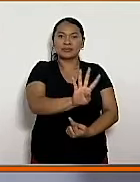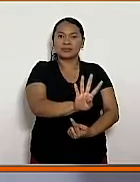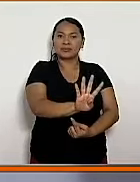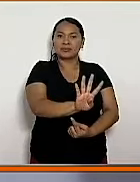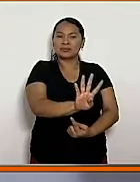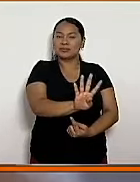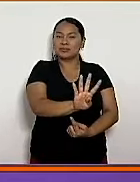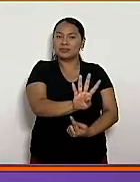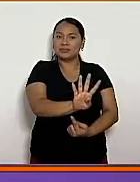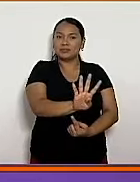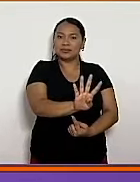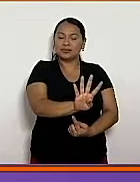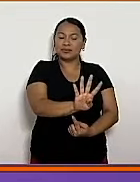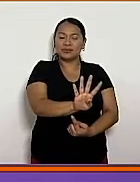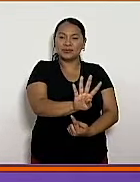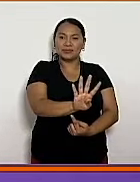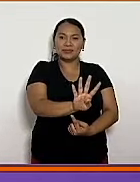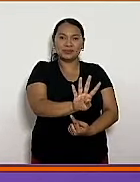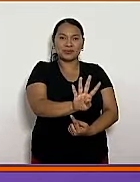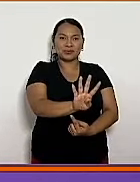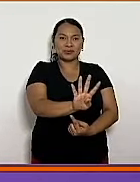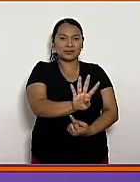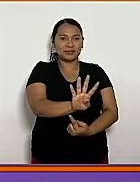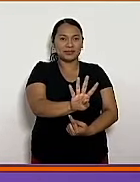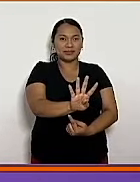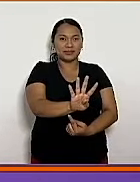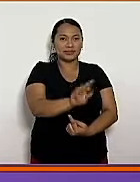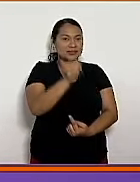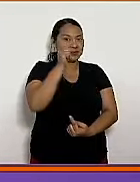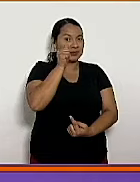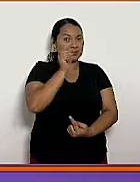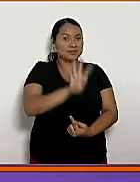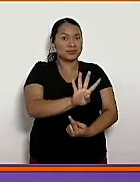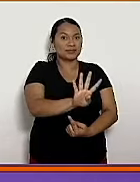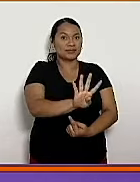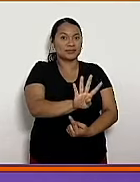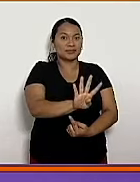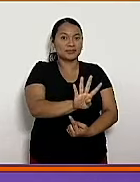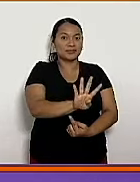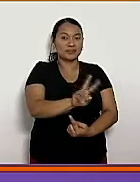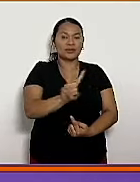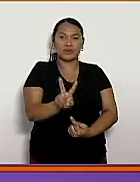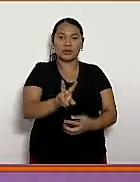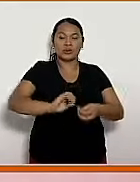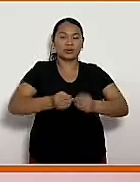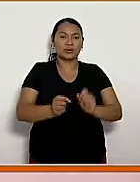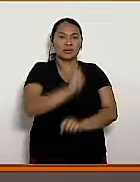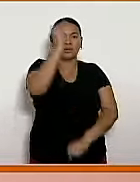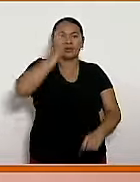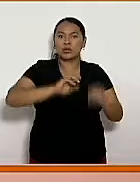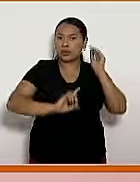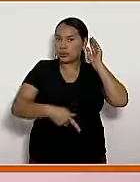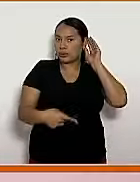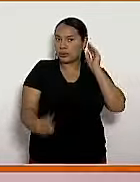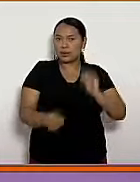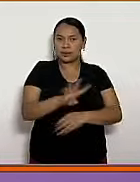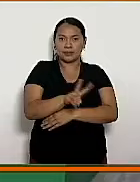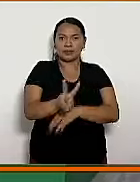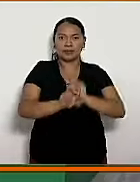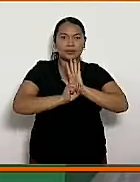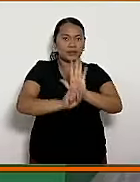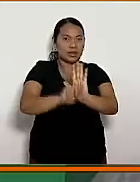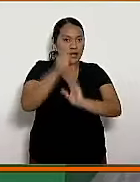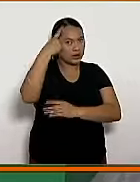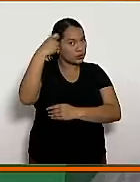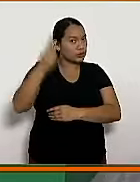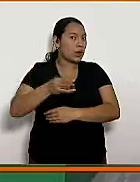4, si eres jugador de la línea del 4, tu segundo dígito, atentos. El 2, el número ganador es el 42 con su